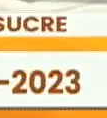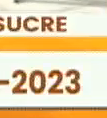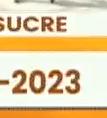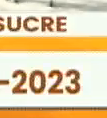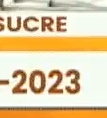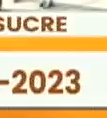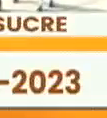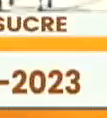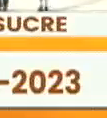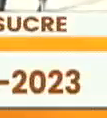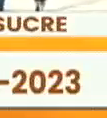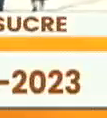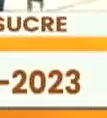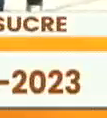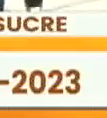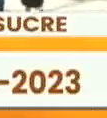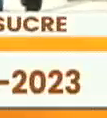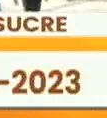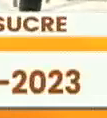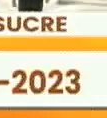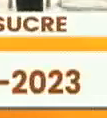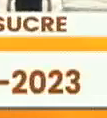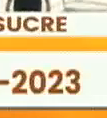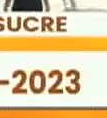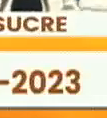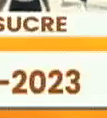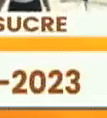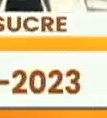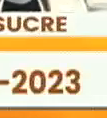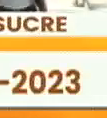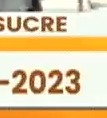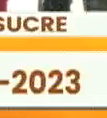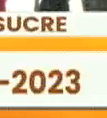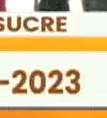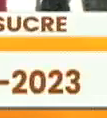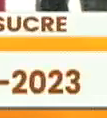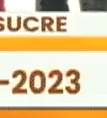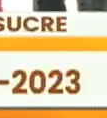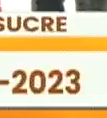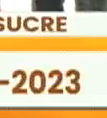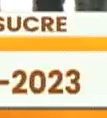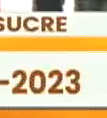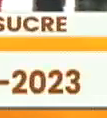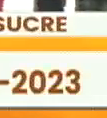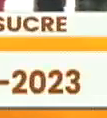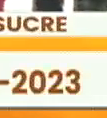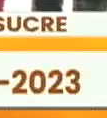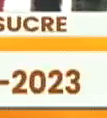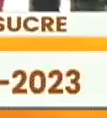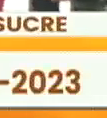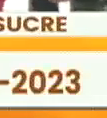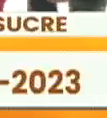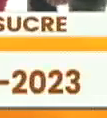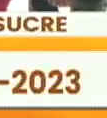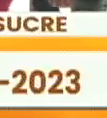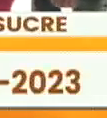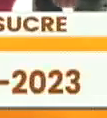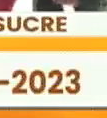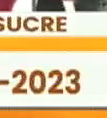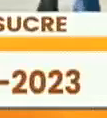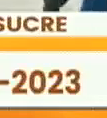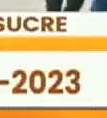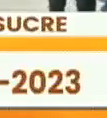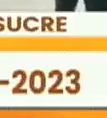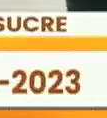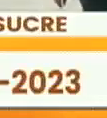sarampión, todas las vacunas que tienen que ponerse para proteger a los niños, la influenza, para protegerlos de las gripes. Entramos ya en